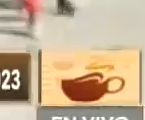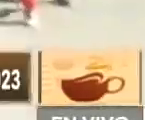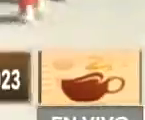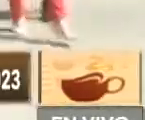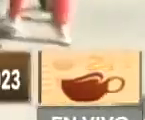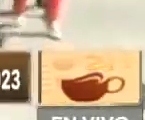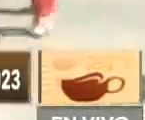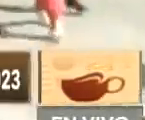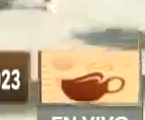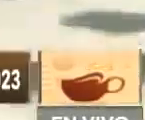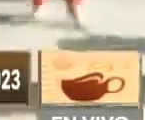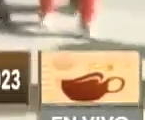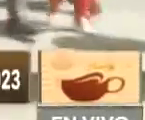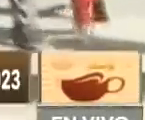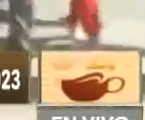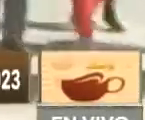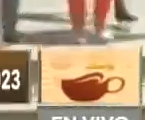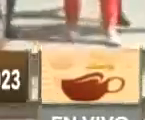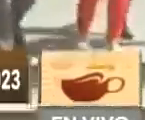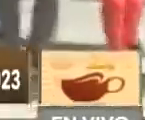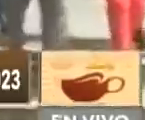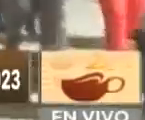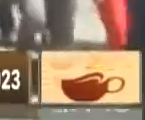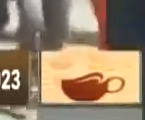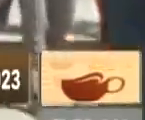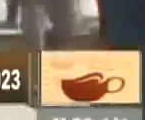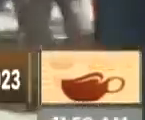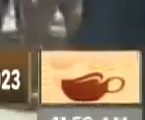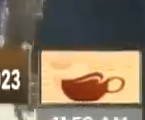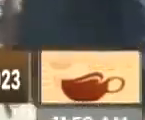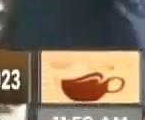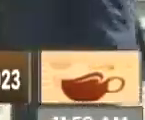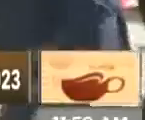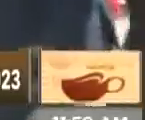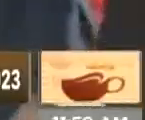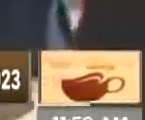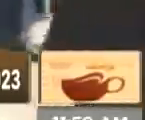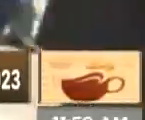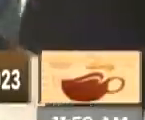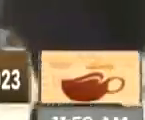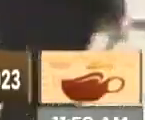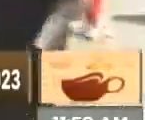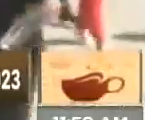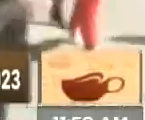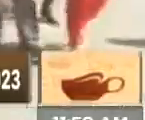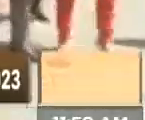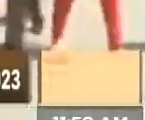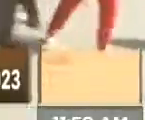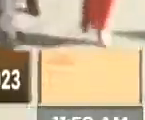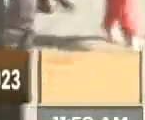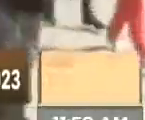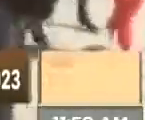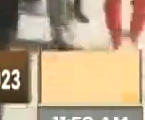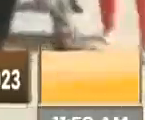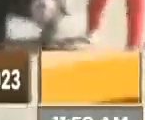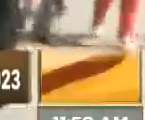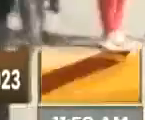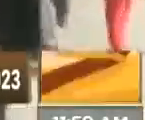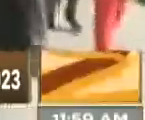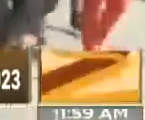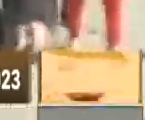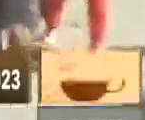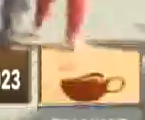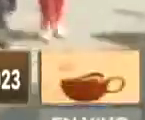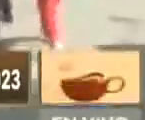honores que se desarrollaban en la Plaza Bolívar. Ven ustedes el recorrido que realizan allí los diputados al Parlamento venezolano, encabeza la comitiva